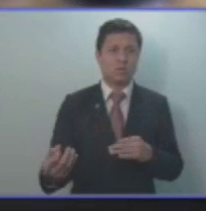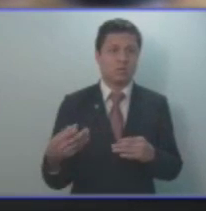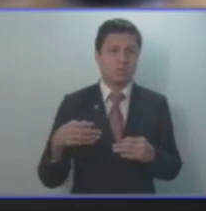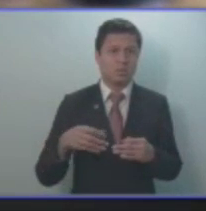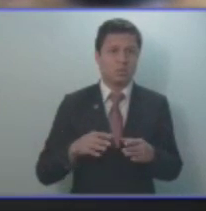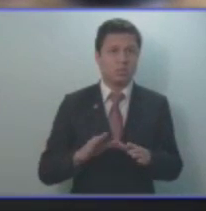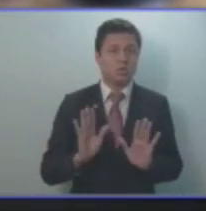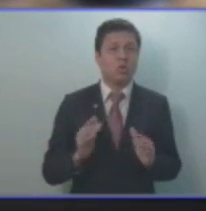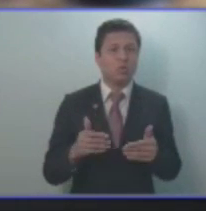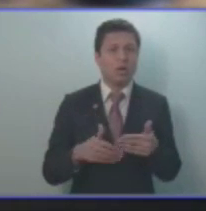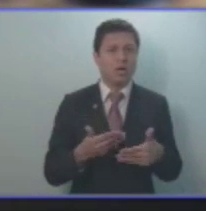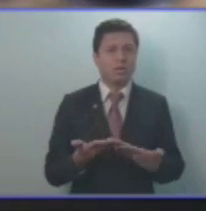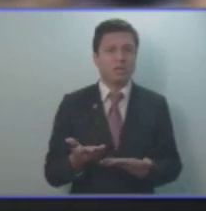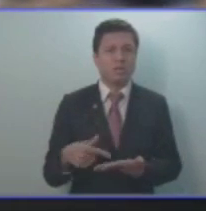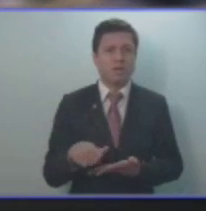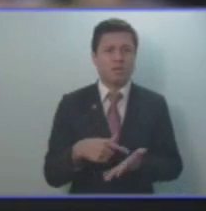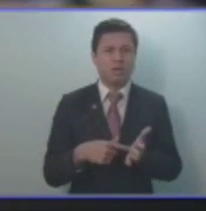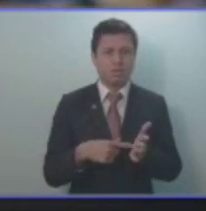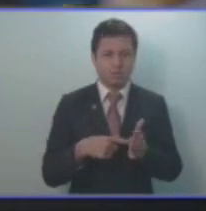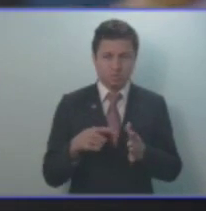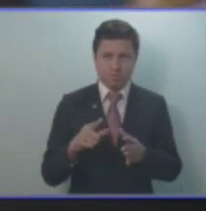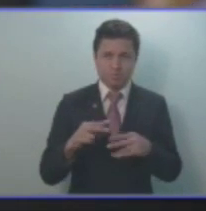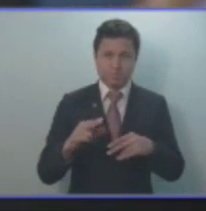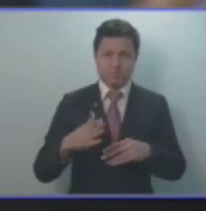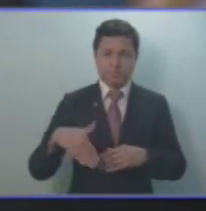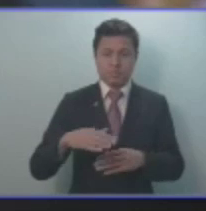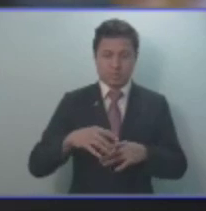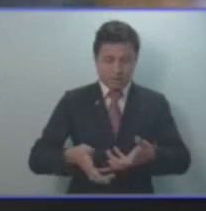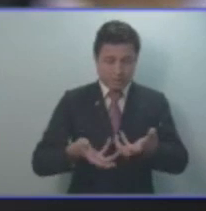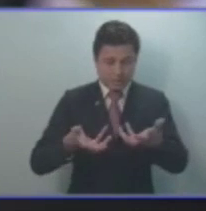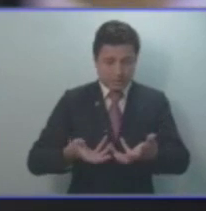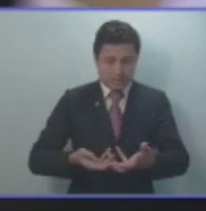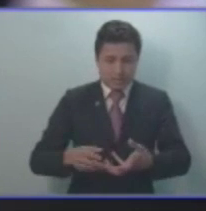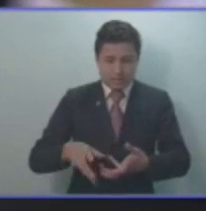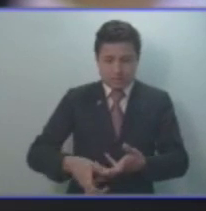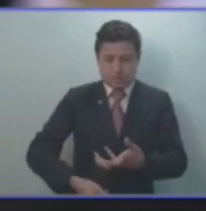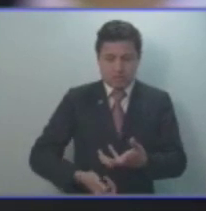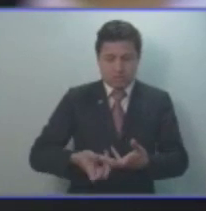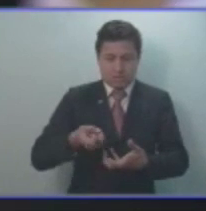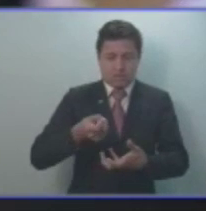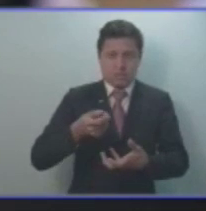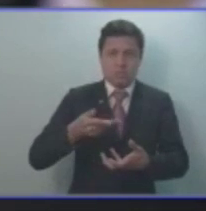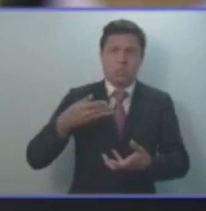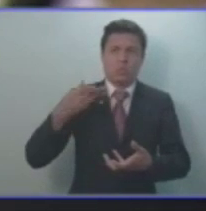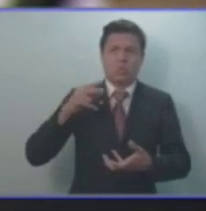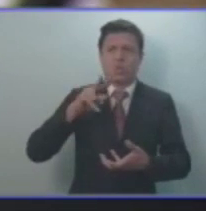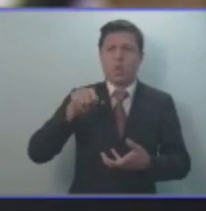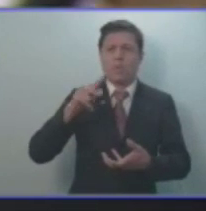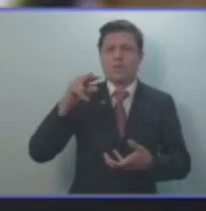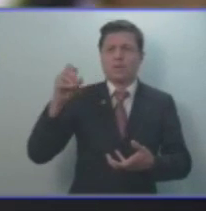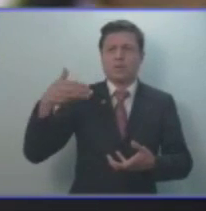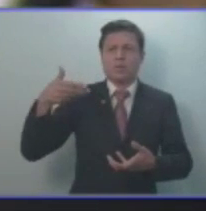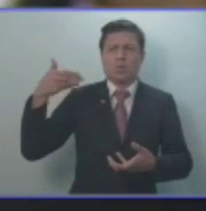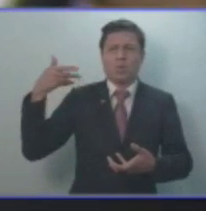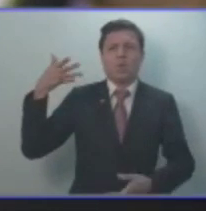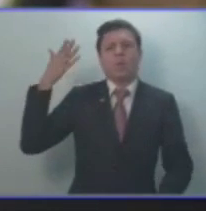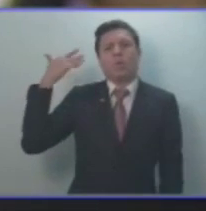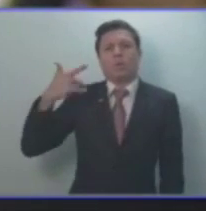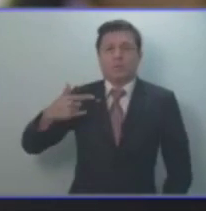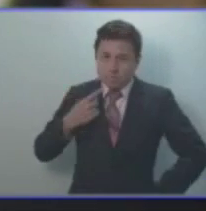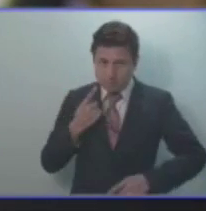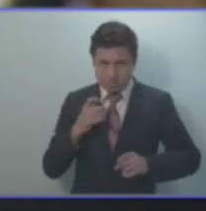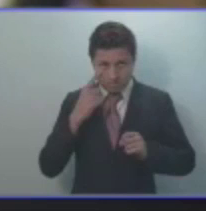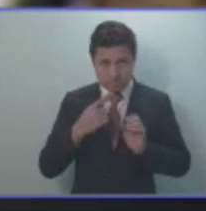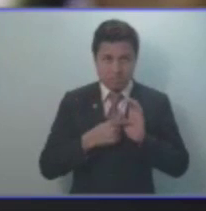mediante vestigios arqueológicos de al menos 2.300 años y que dan